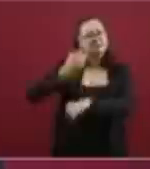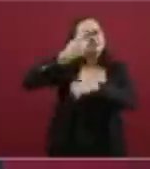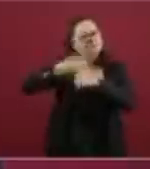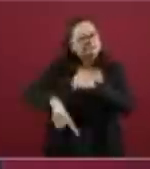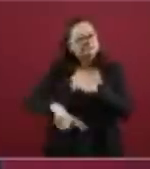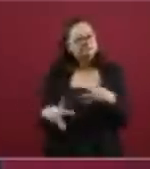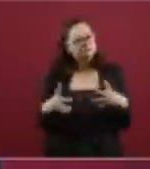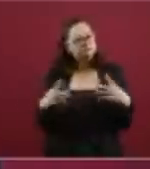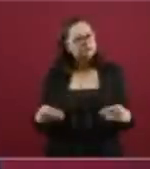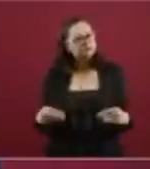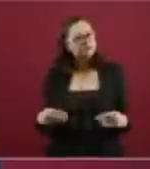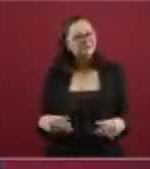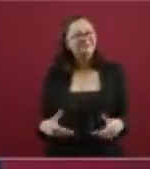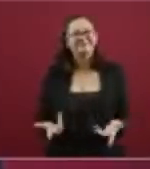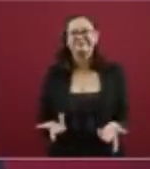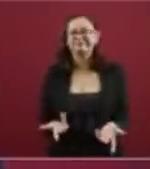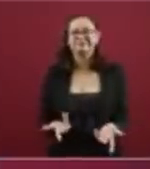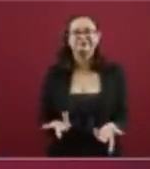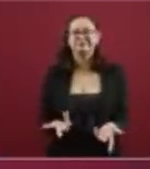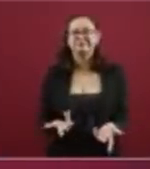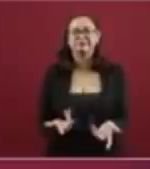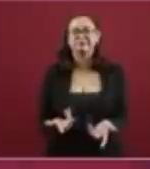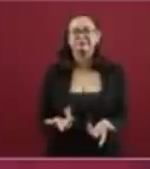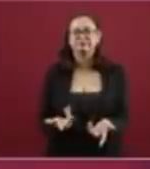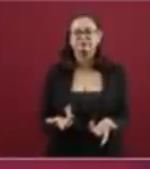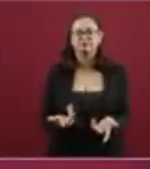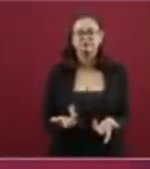que ya no hay